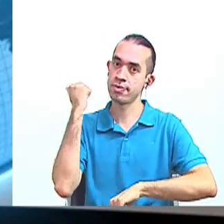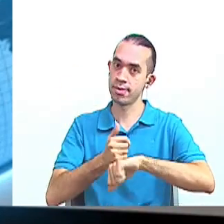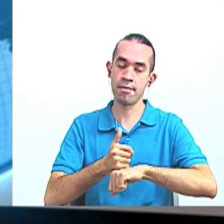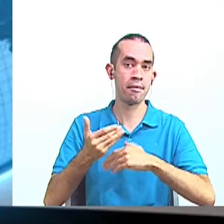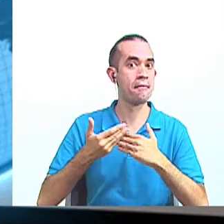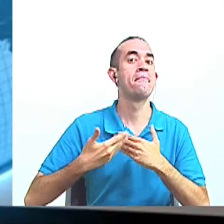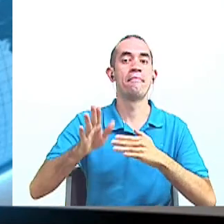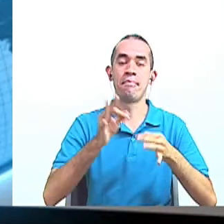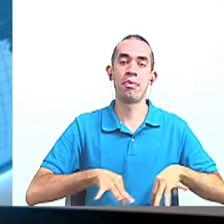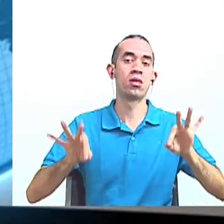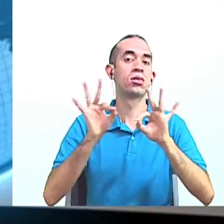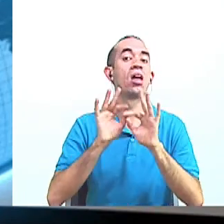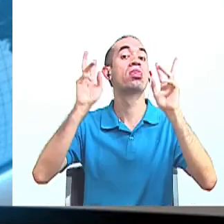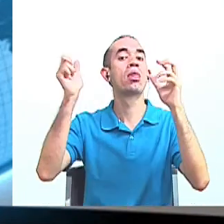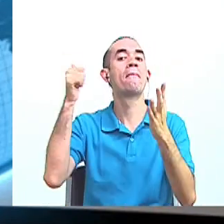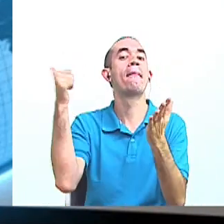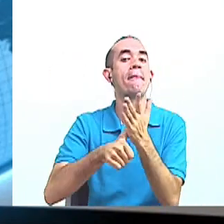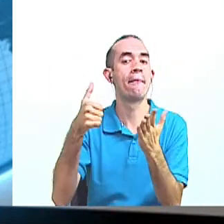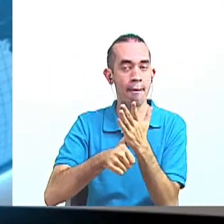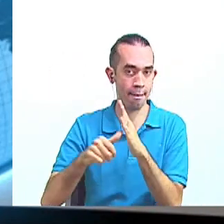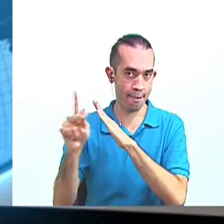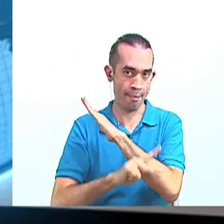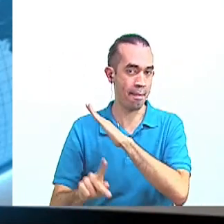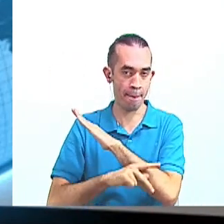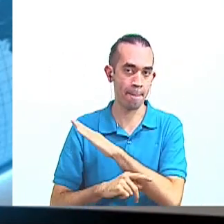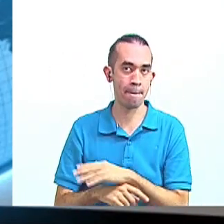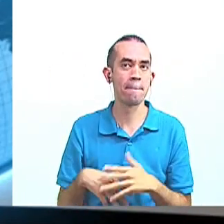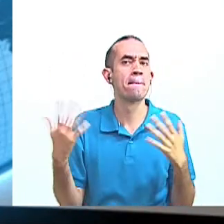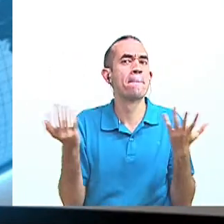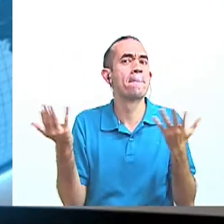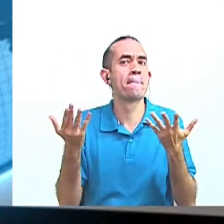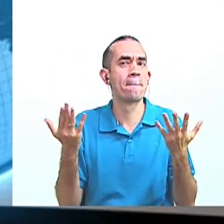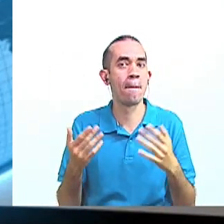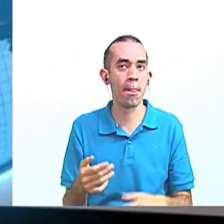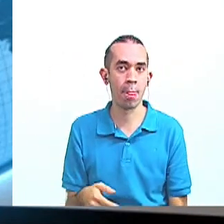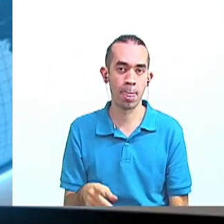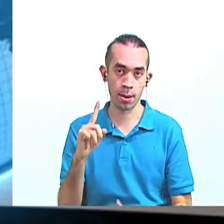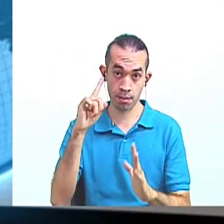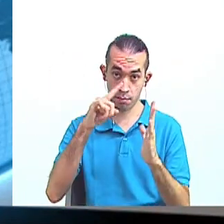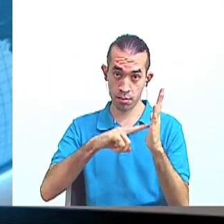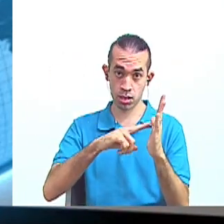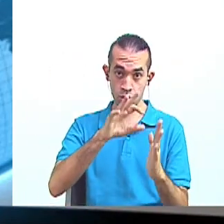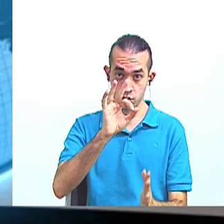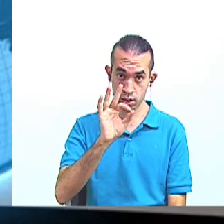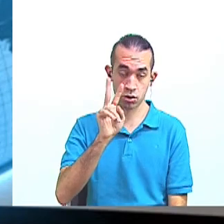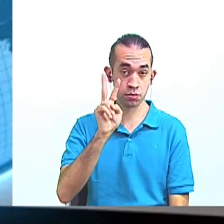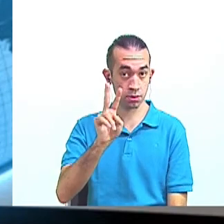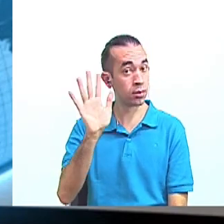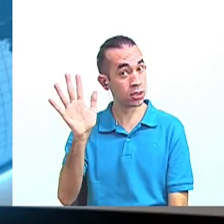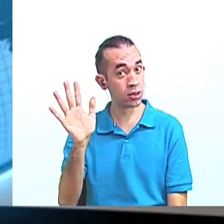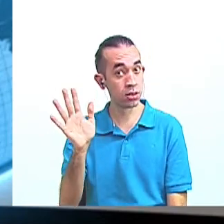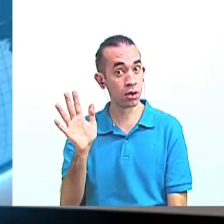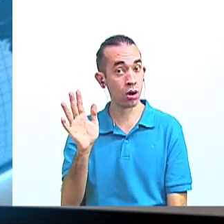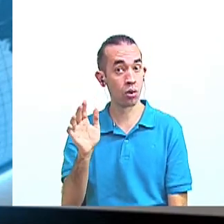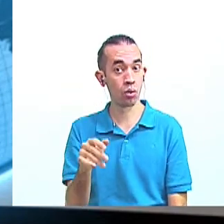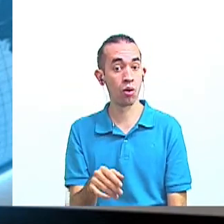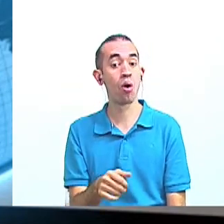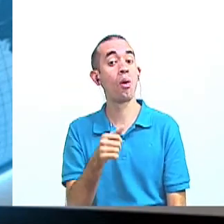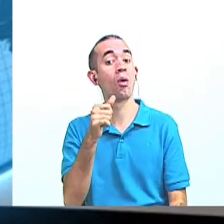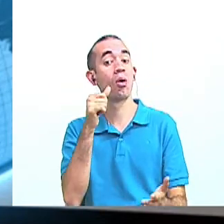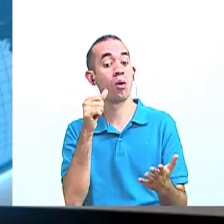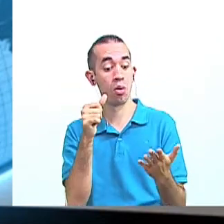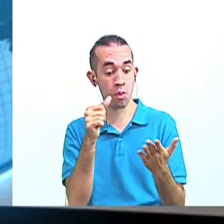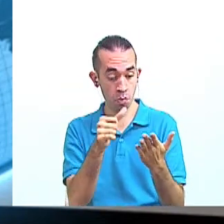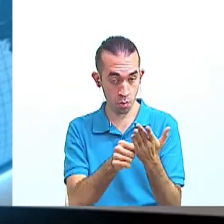en la historia electoral de nuestro país. Y es que en 1925 se aprueba